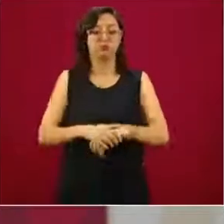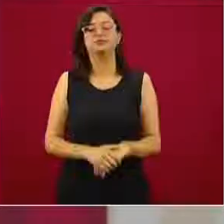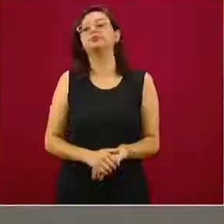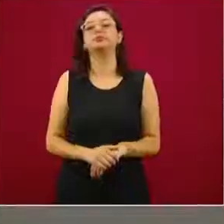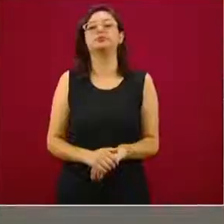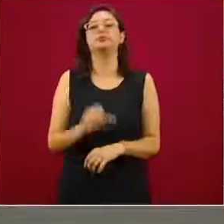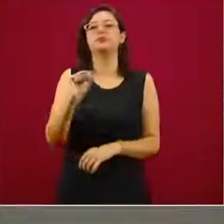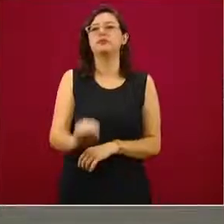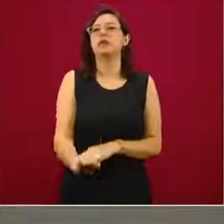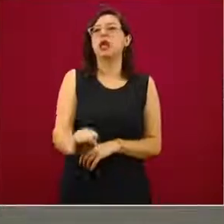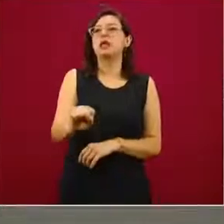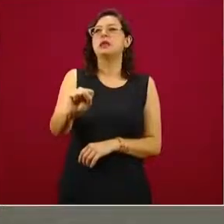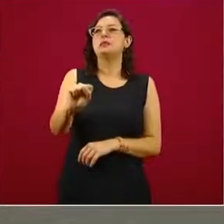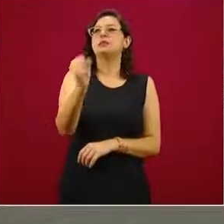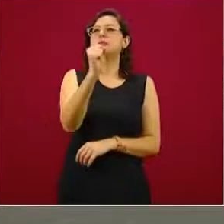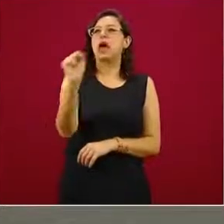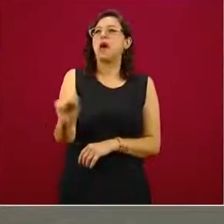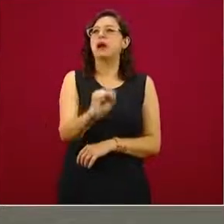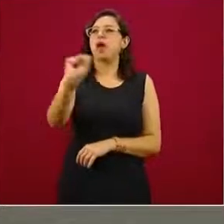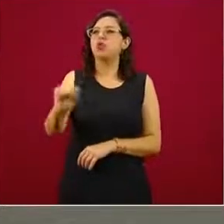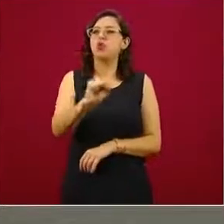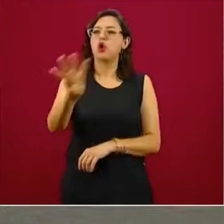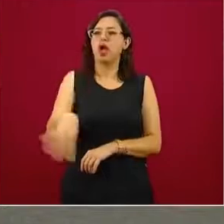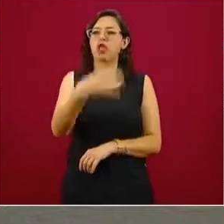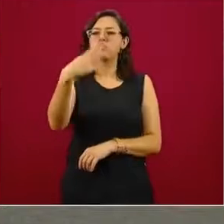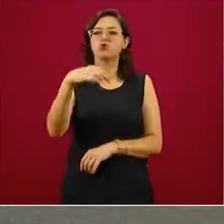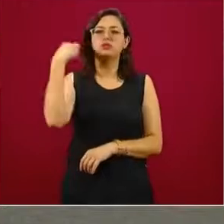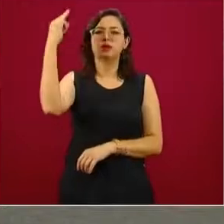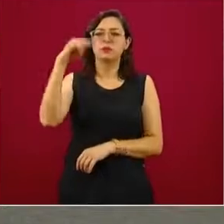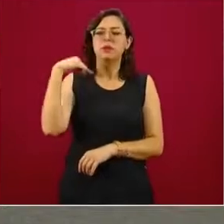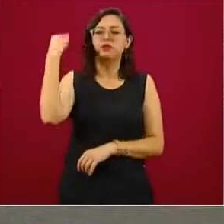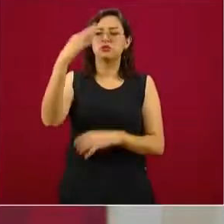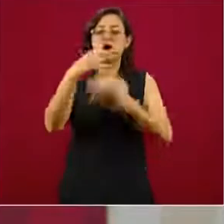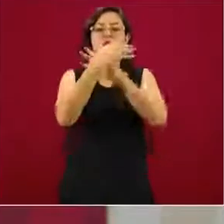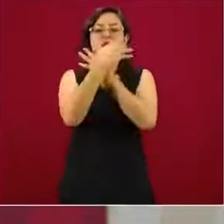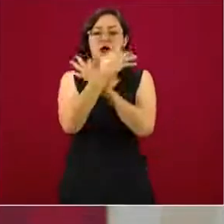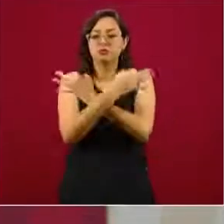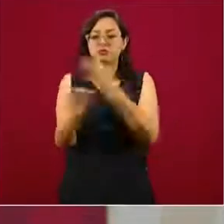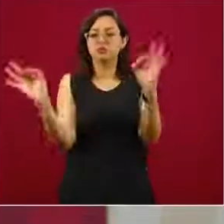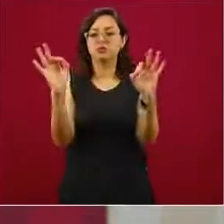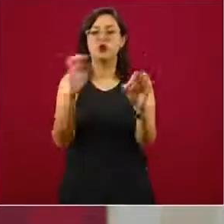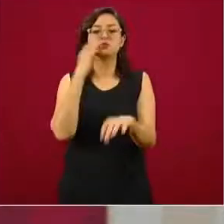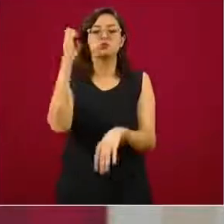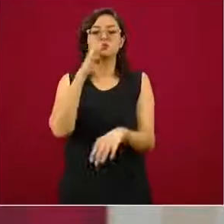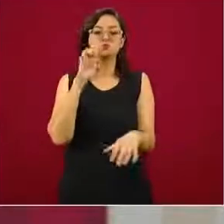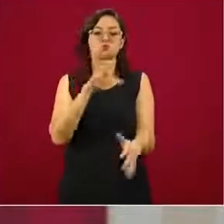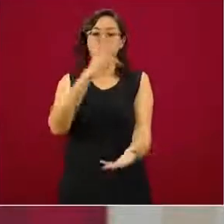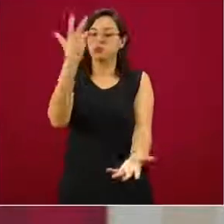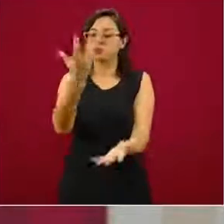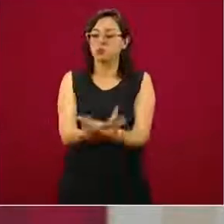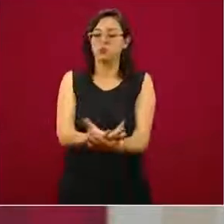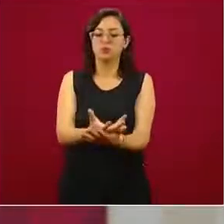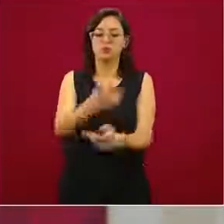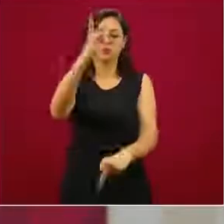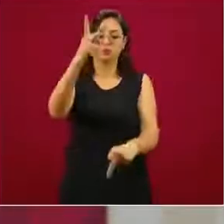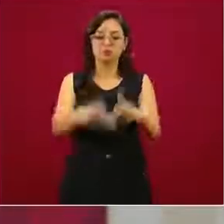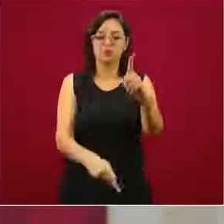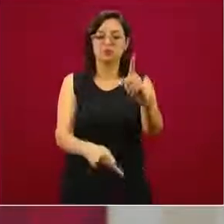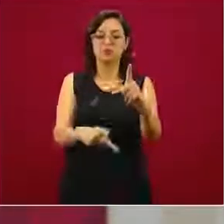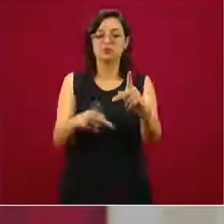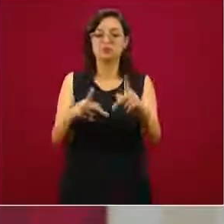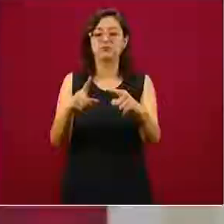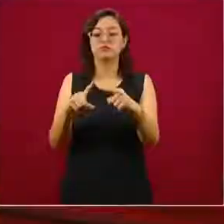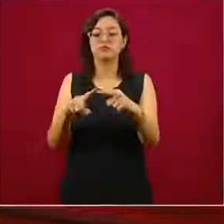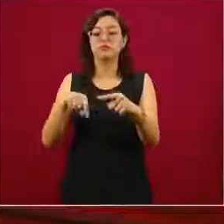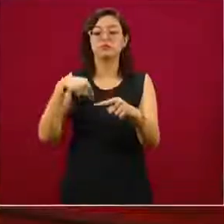sábado 14 de marzo anunciamos que se iba a dar el receso escolar fue que el receso fuera una